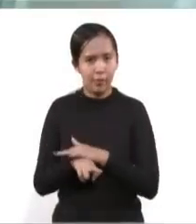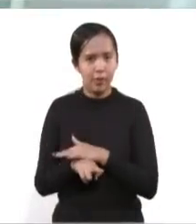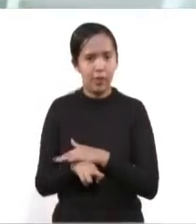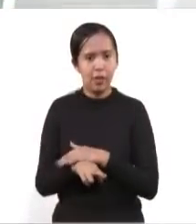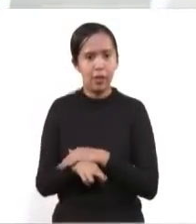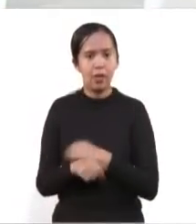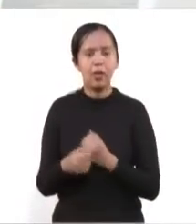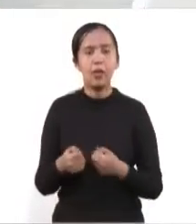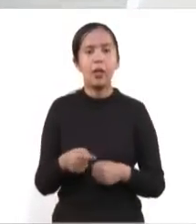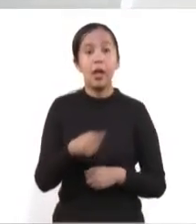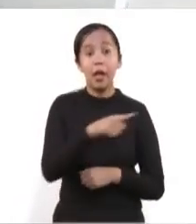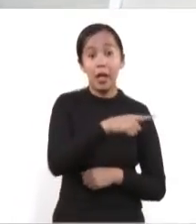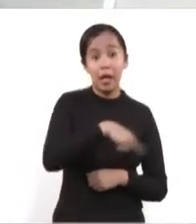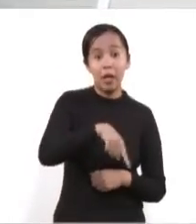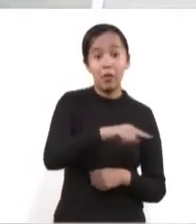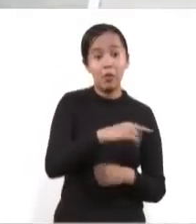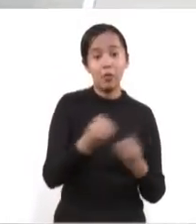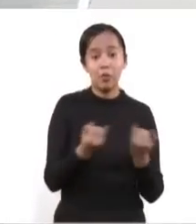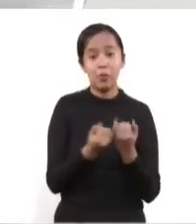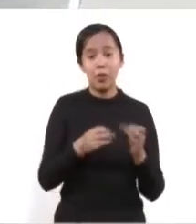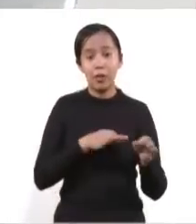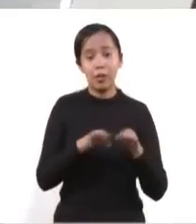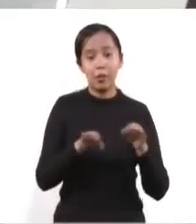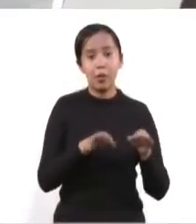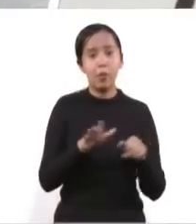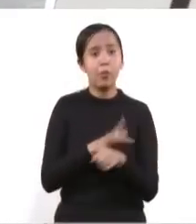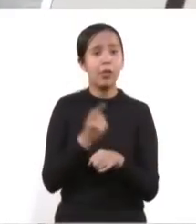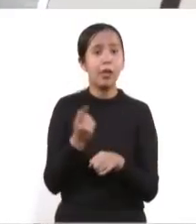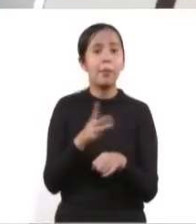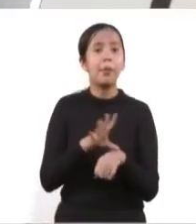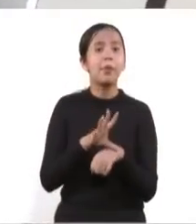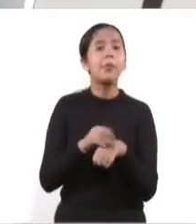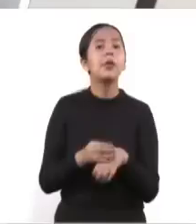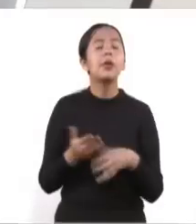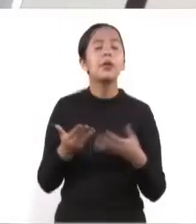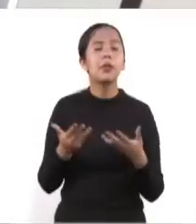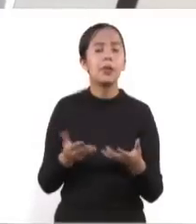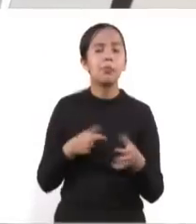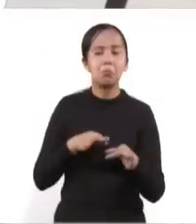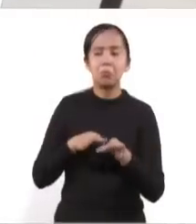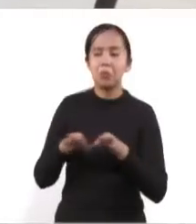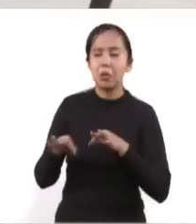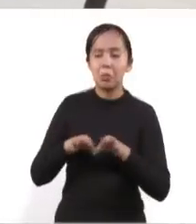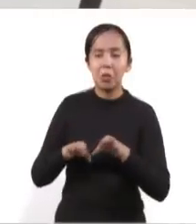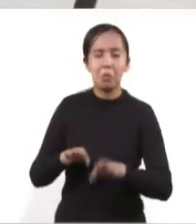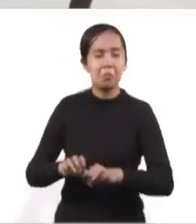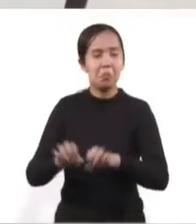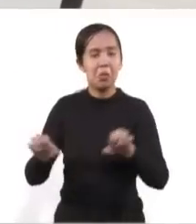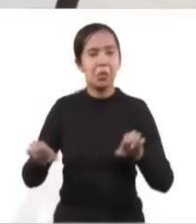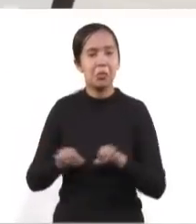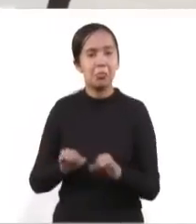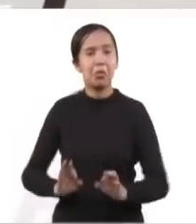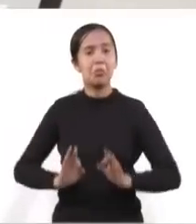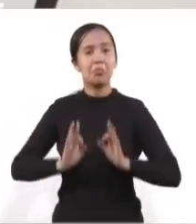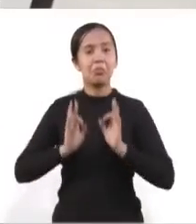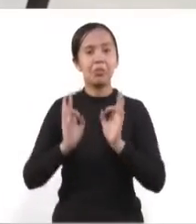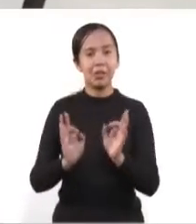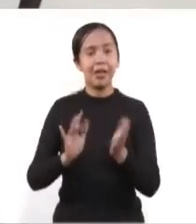permitieron dar vida verdaderamente a un trabajo en equipo. Muchísimas gracias a